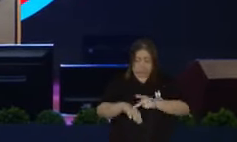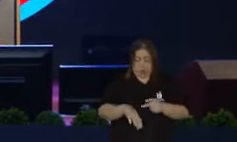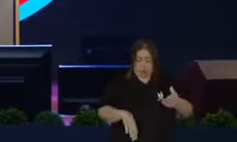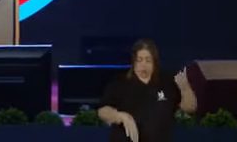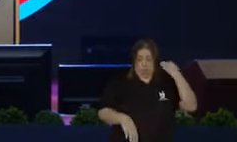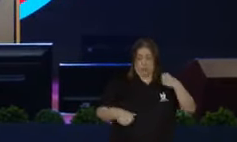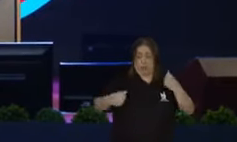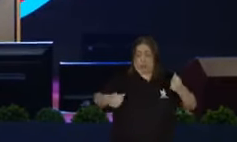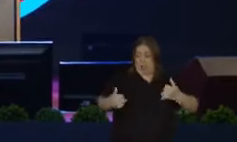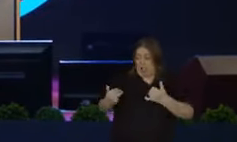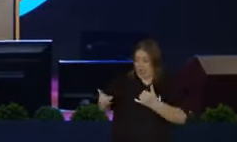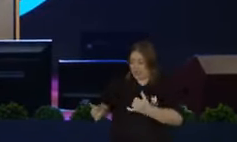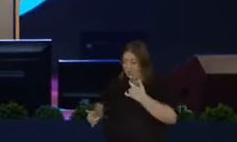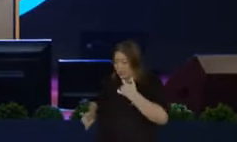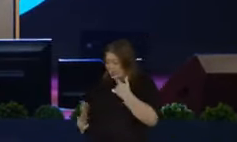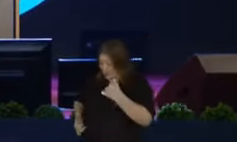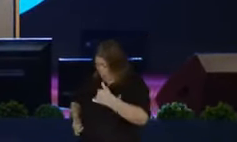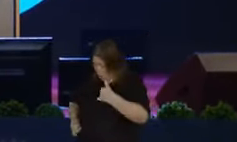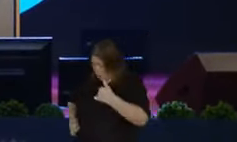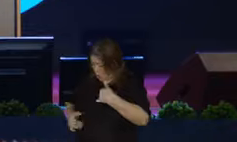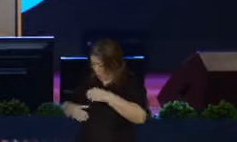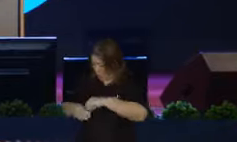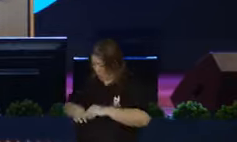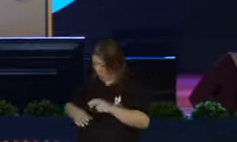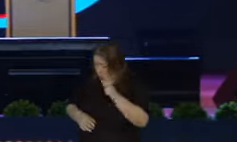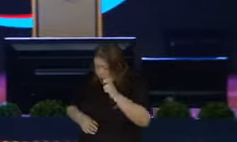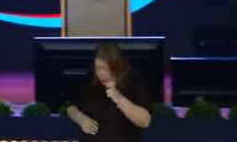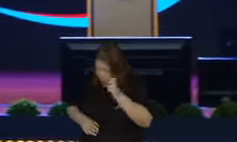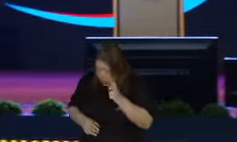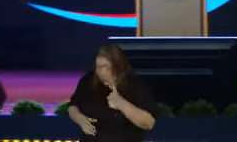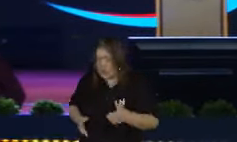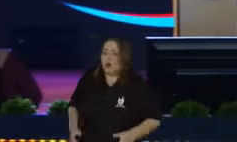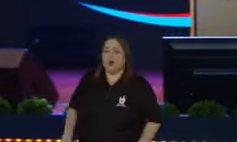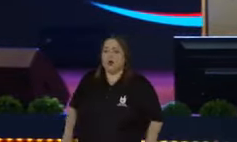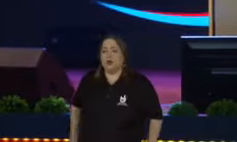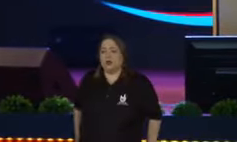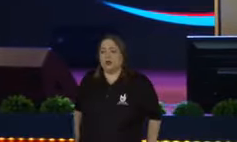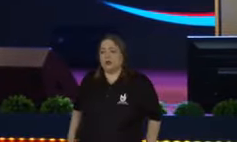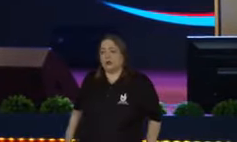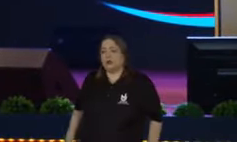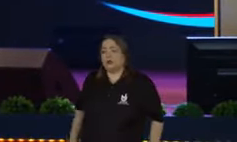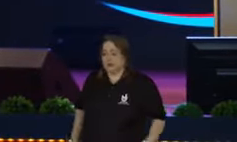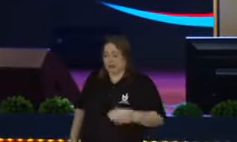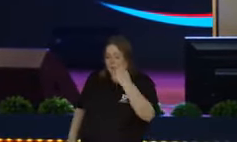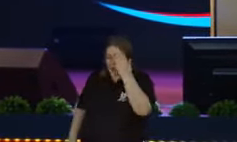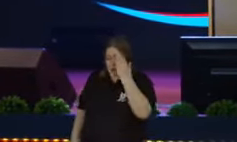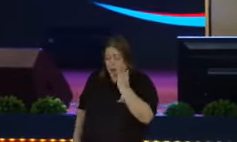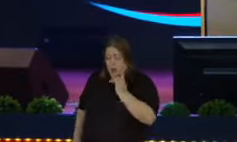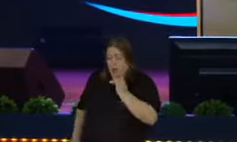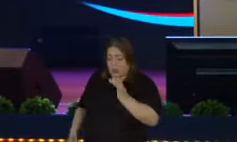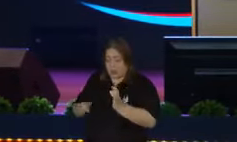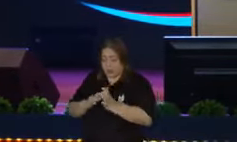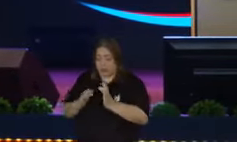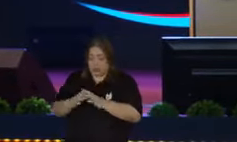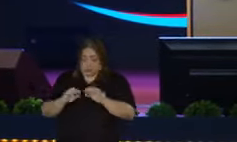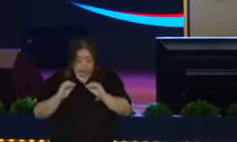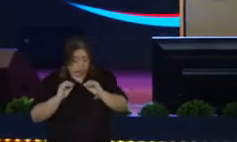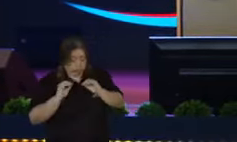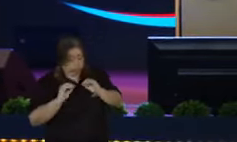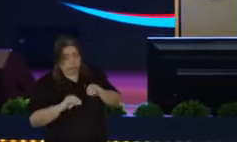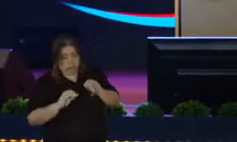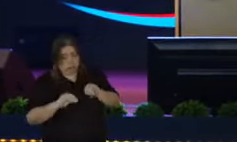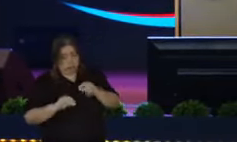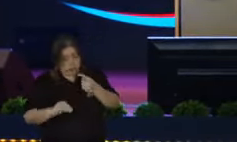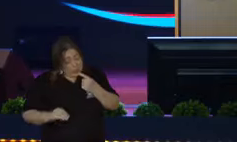dijo que soy el Satanás. Por eso yo creo que después Jesús le ministró sanidad interior. Pedro,